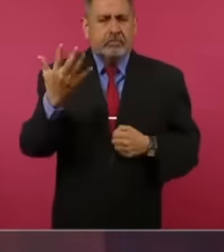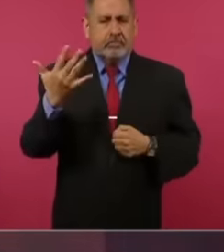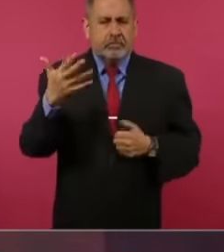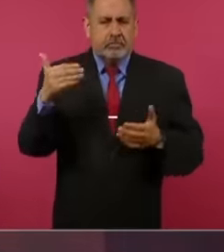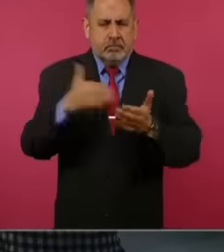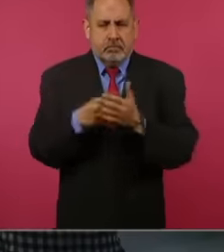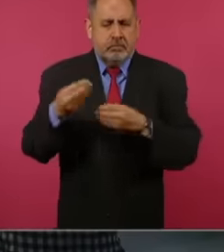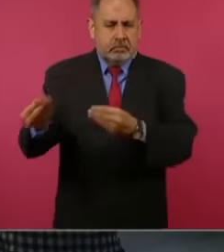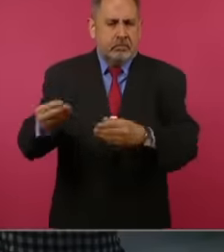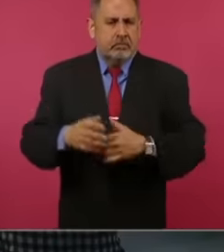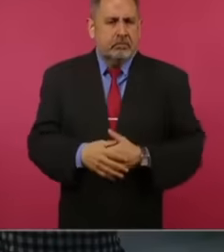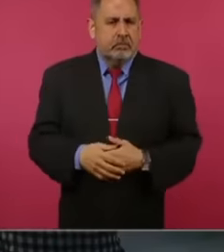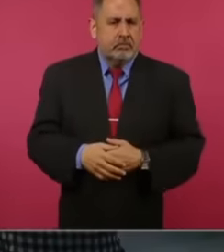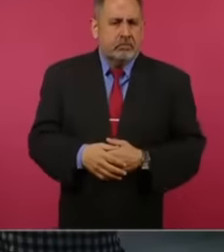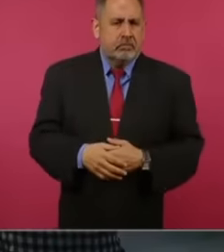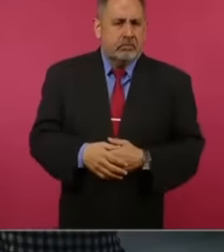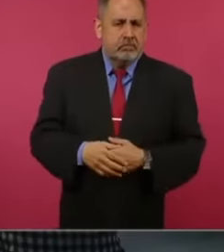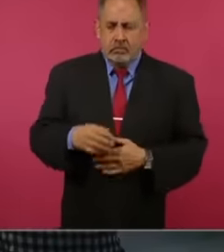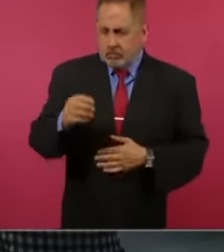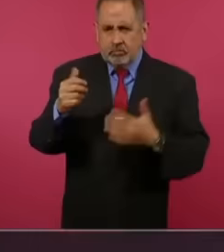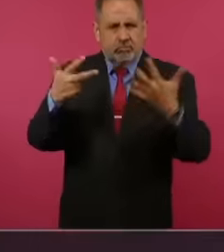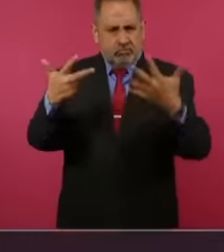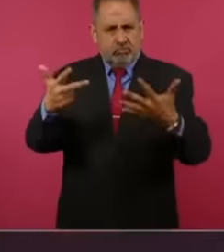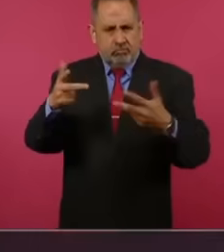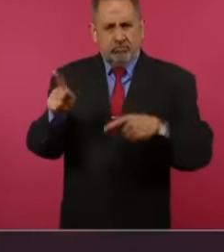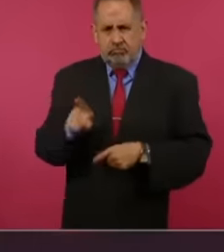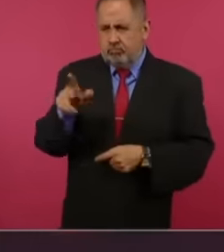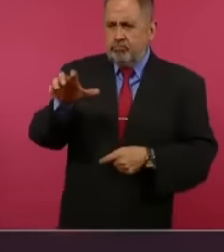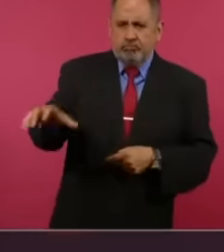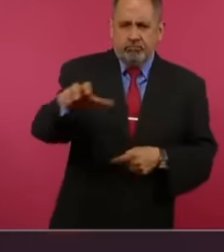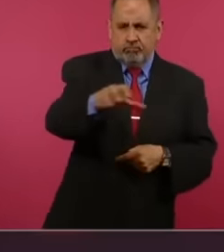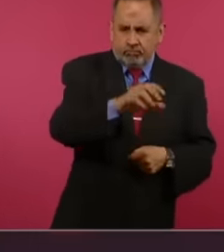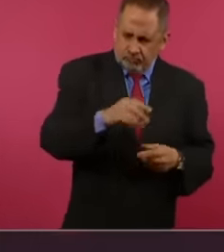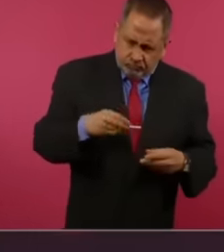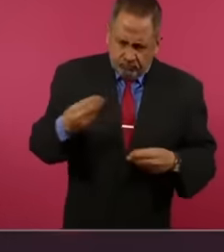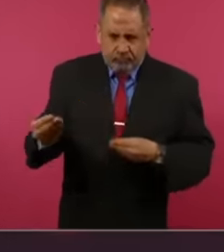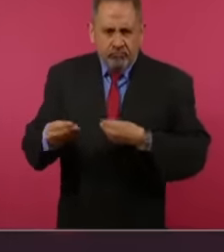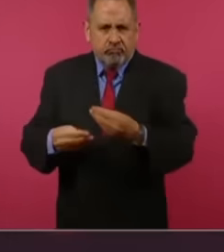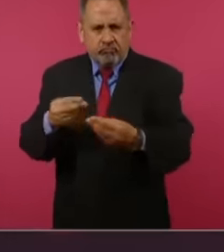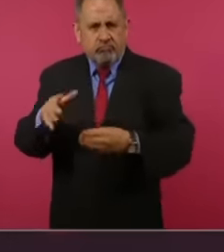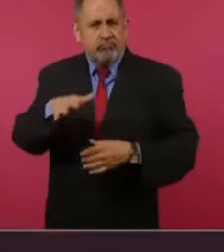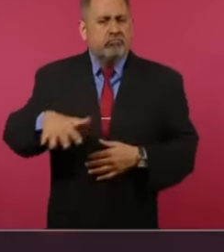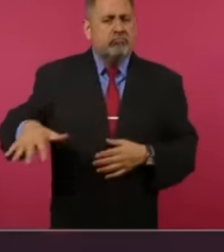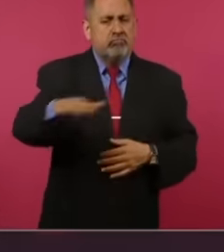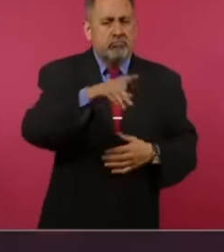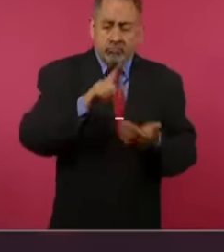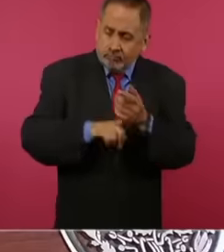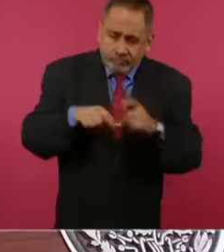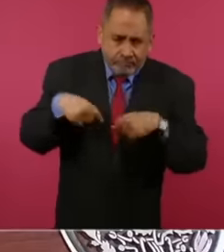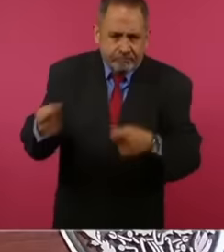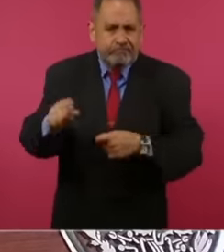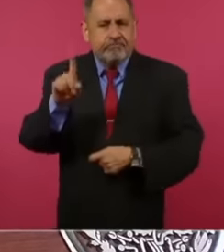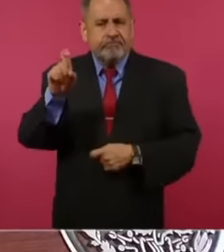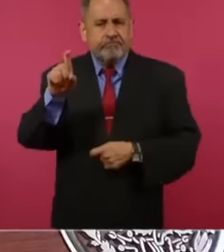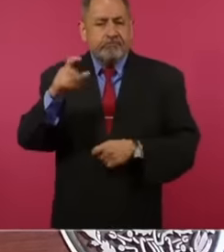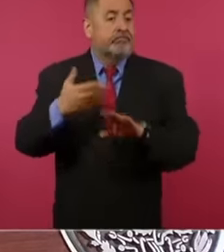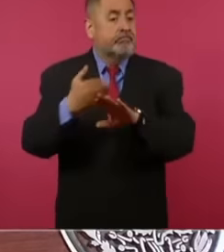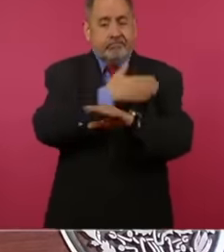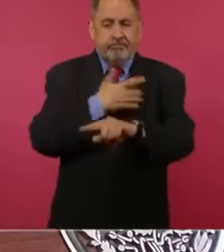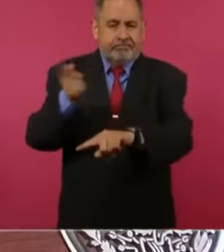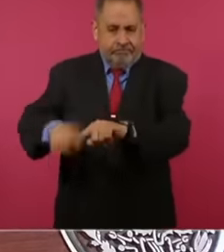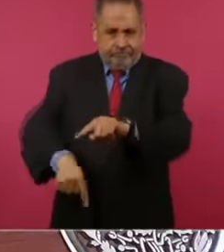Pero son ocho etnias. Y les vamos a los ocho pueblos y vamos a restituirles el agua que se las